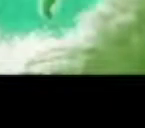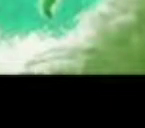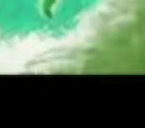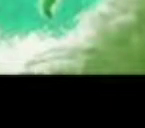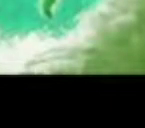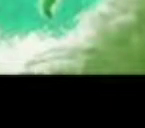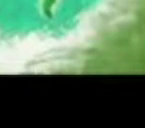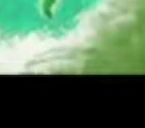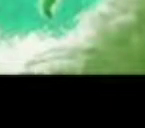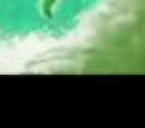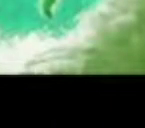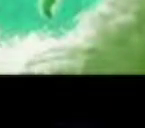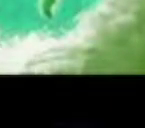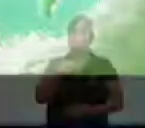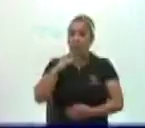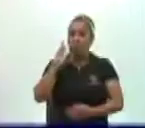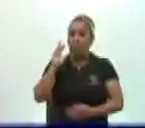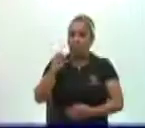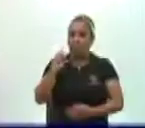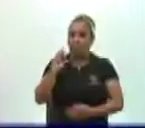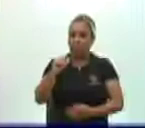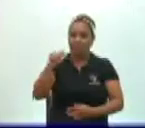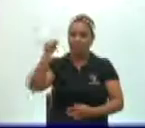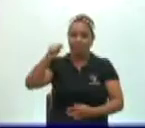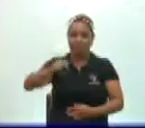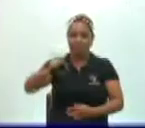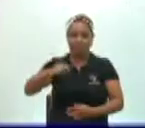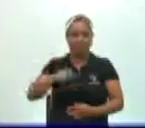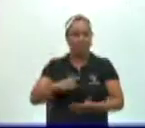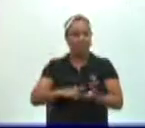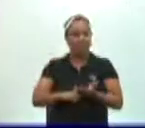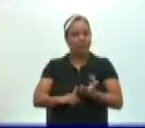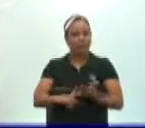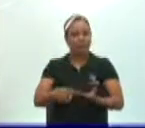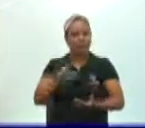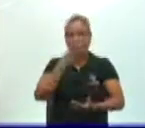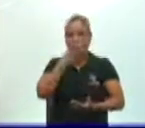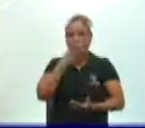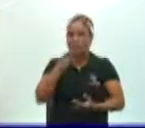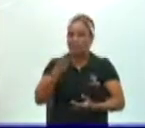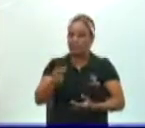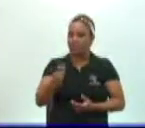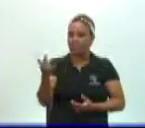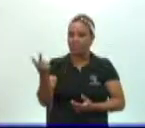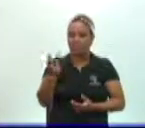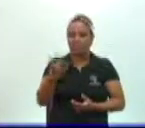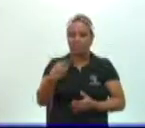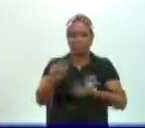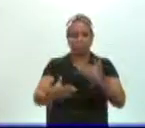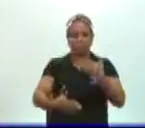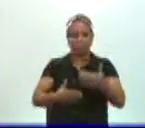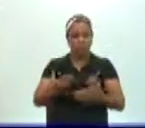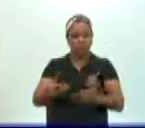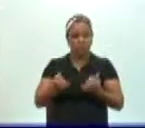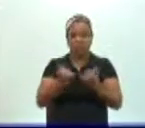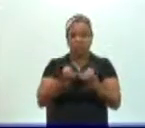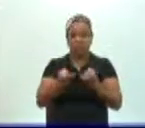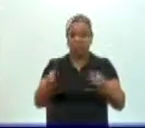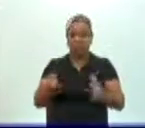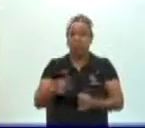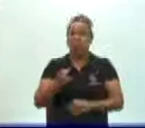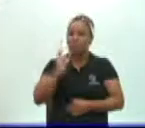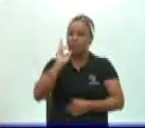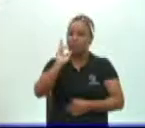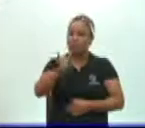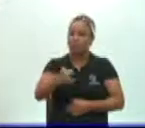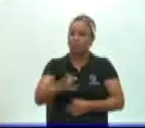Como les decía, en esta semana me gustaría que se acercaran a dos de estos procesos independentistas. Ahí les va la orientación para